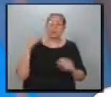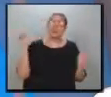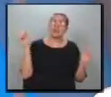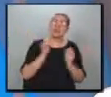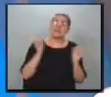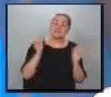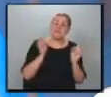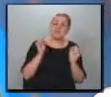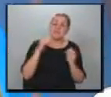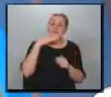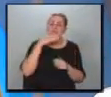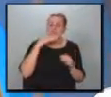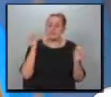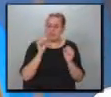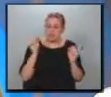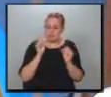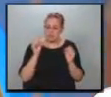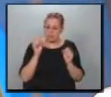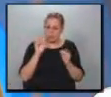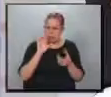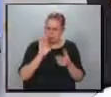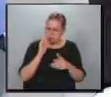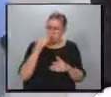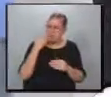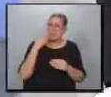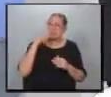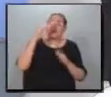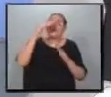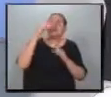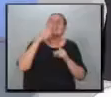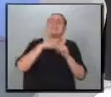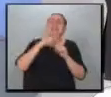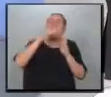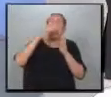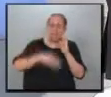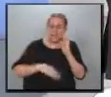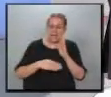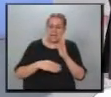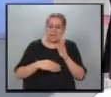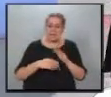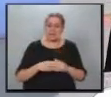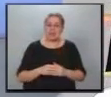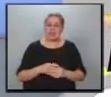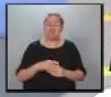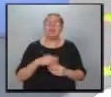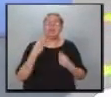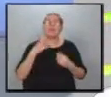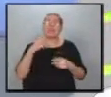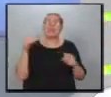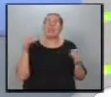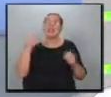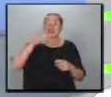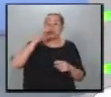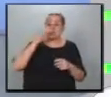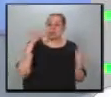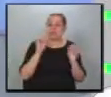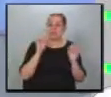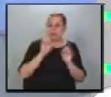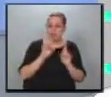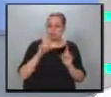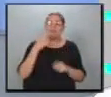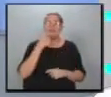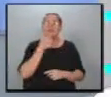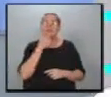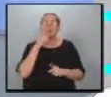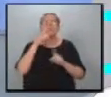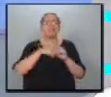el vino tinto, aunque sea tinto, hay que enfriarlo un poco para bajarlo. Claro, sí, sí. No digo que sea para tomarlo frío, pero para bajarlo. Por ejemplo,